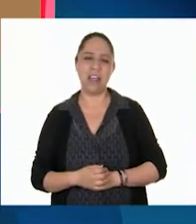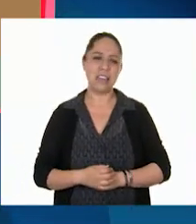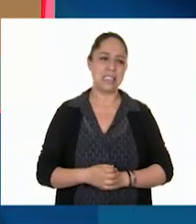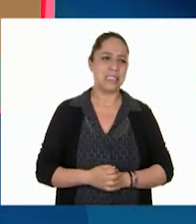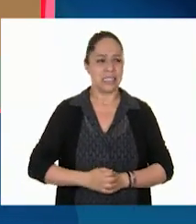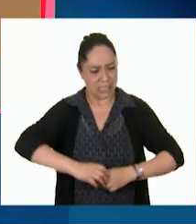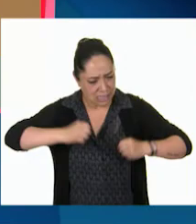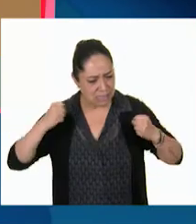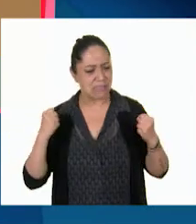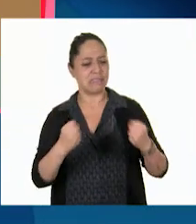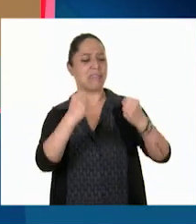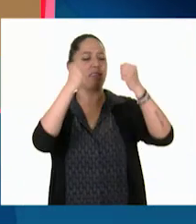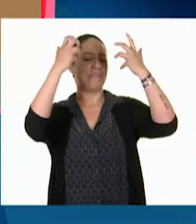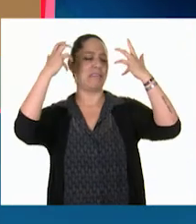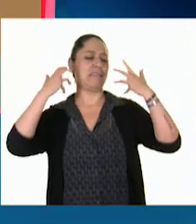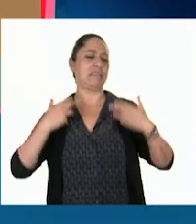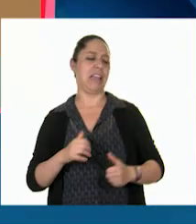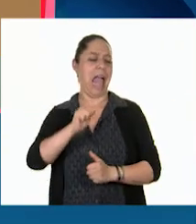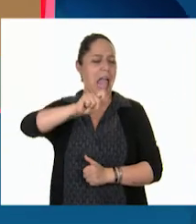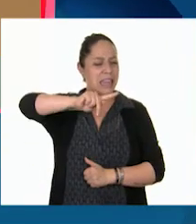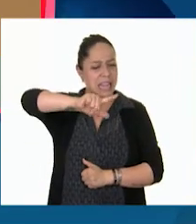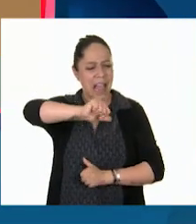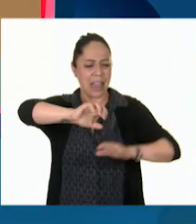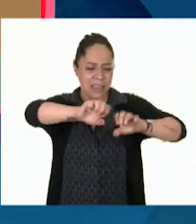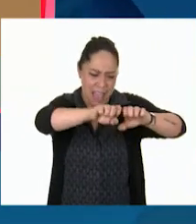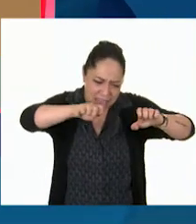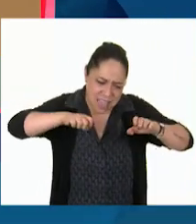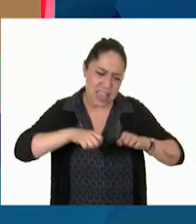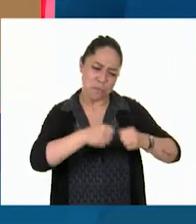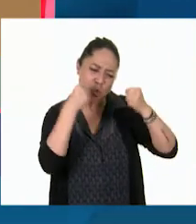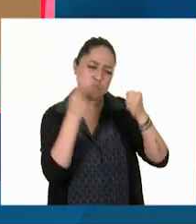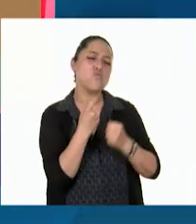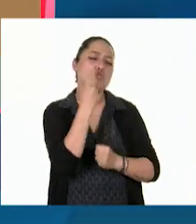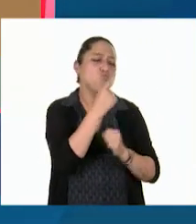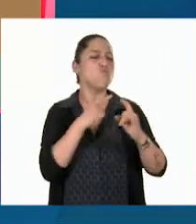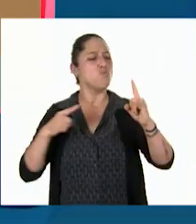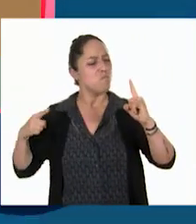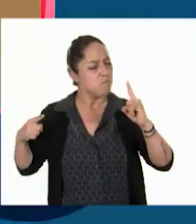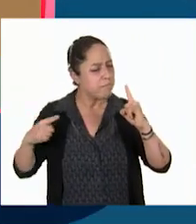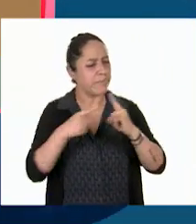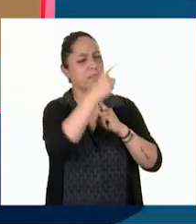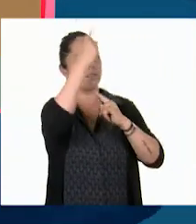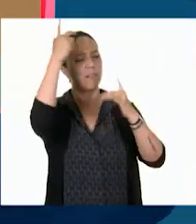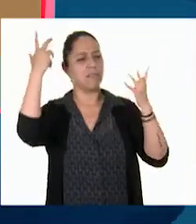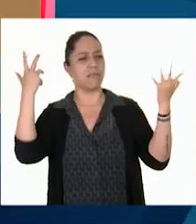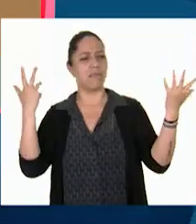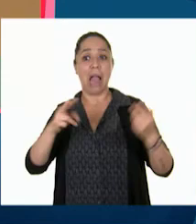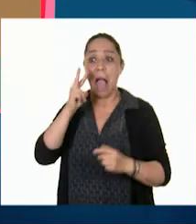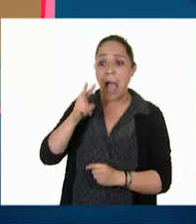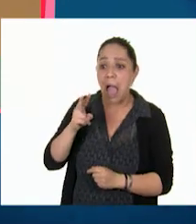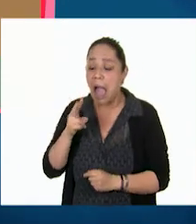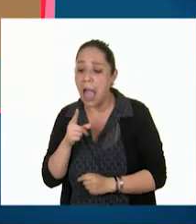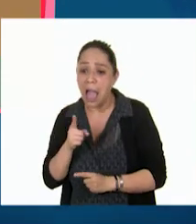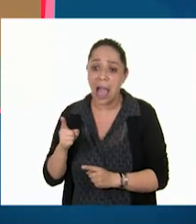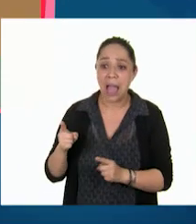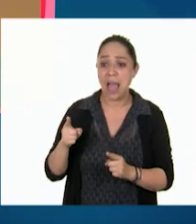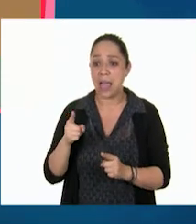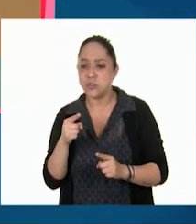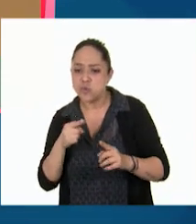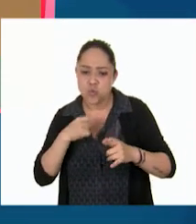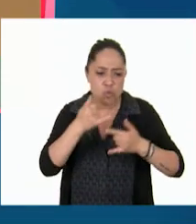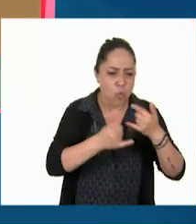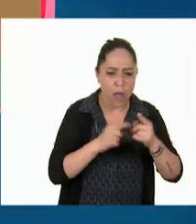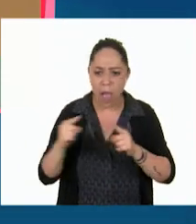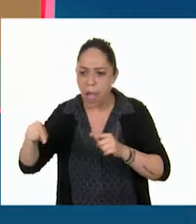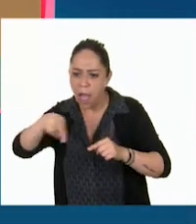mis potros de hierro del Atlante, hombre! ¡Ya nada más uno y ganamos! ¡Ay, mire, la tiene! ¡La tiene! ¡La juega!